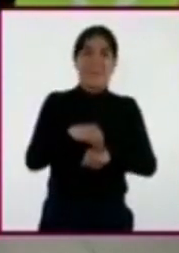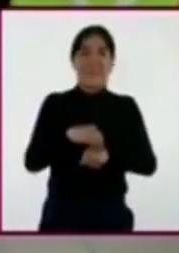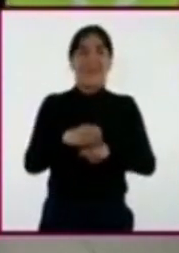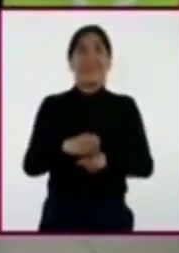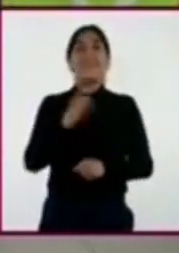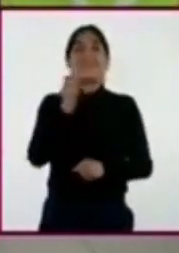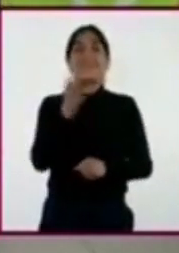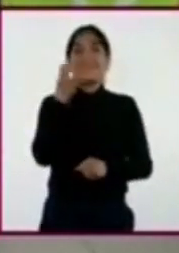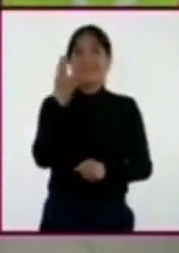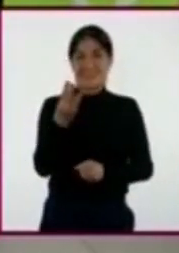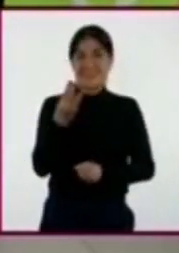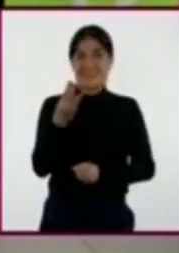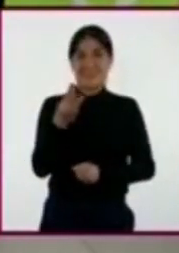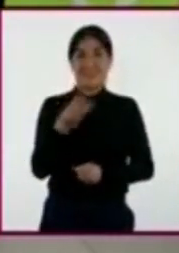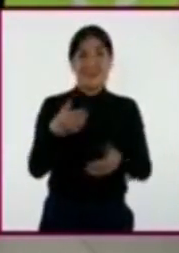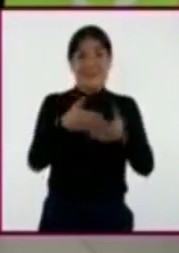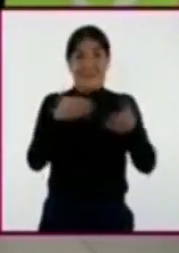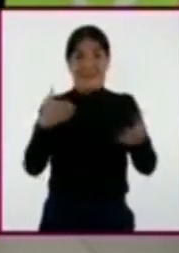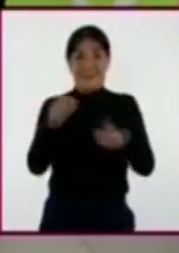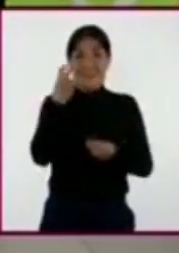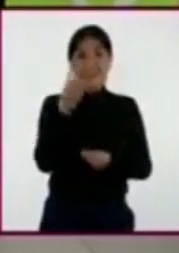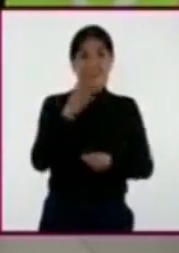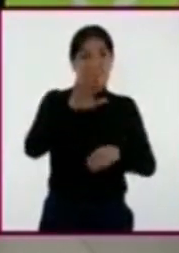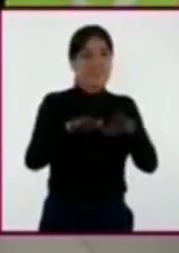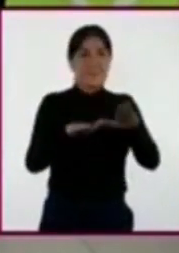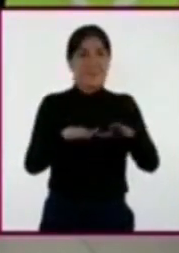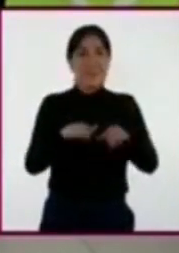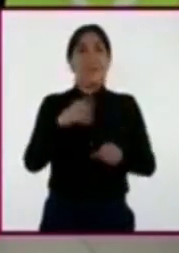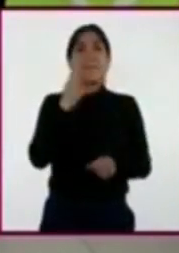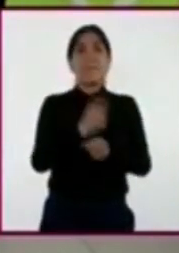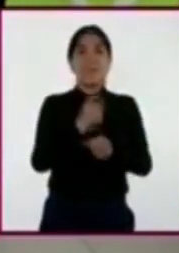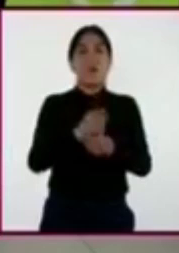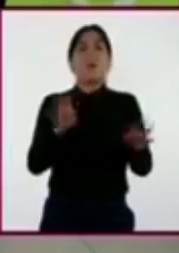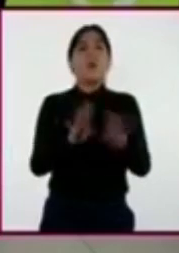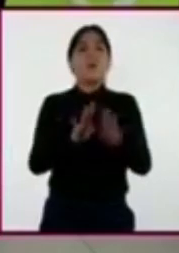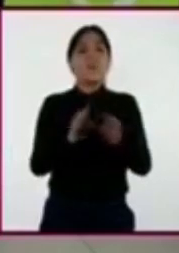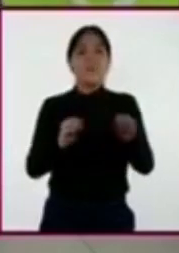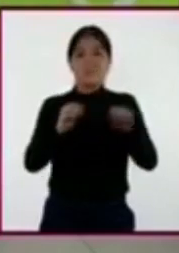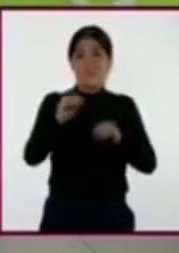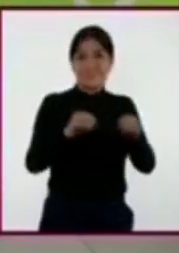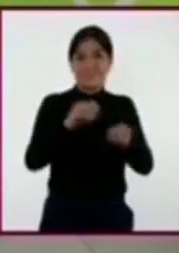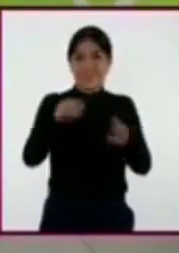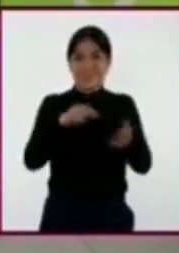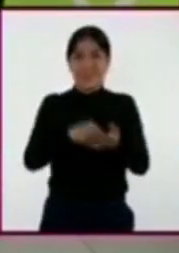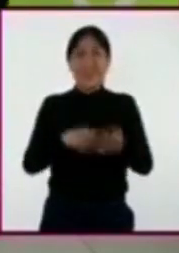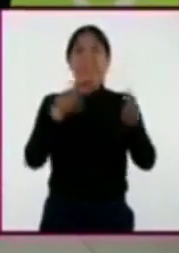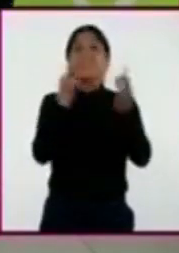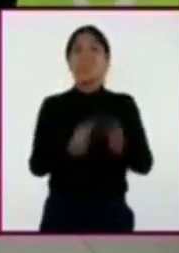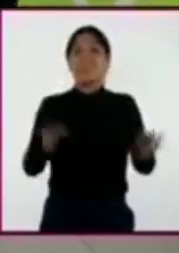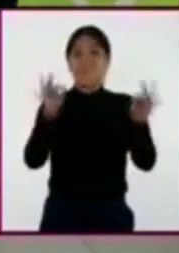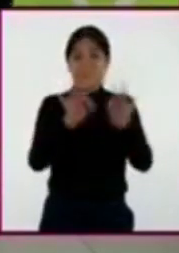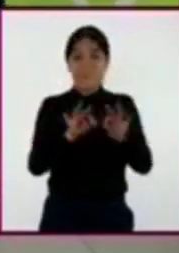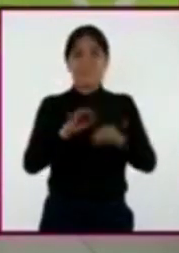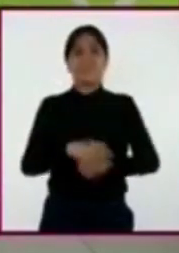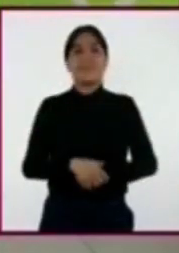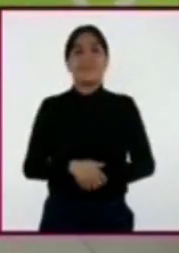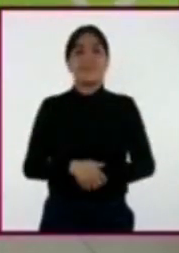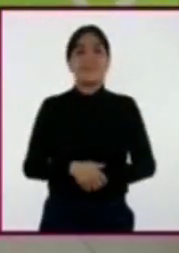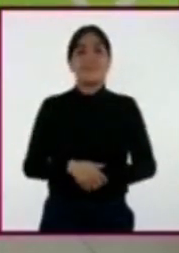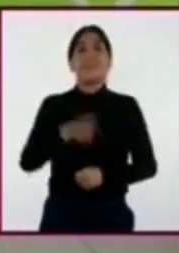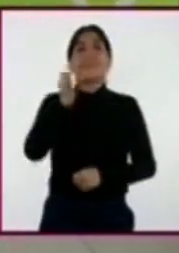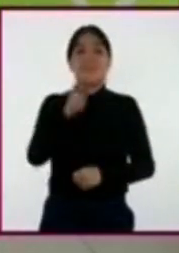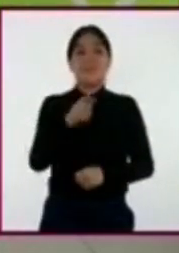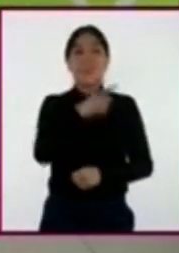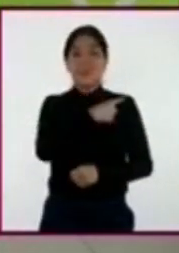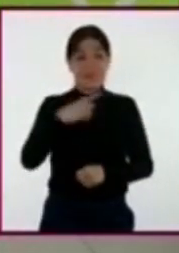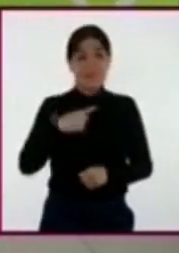3. Antes de los 3 pasos vamos a aumentarle la posición. Es importante que